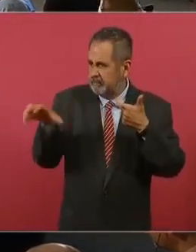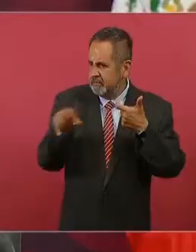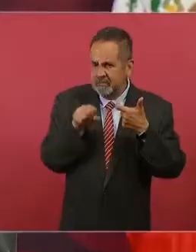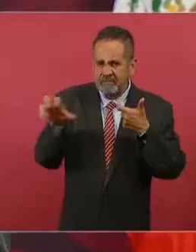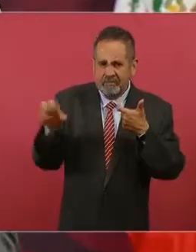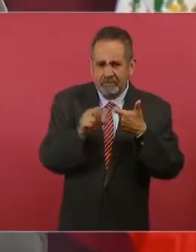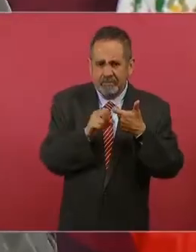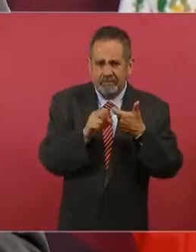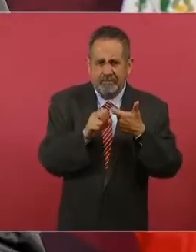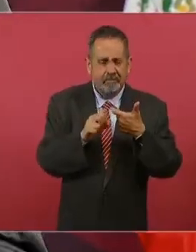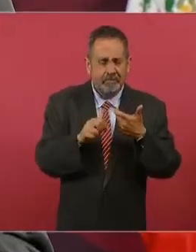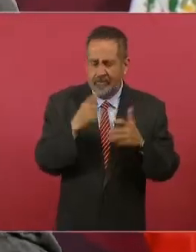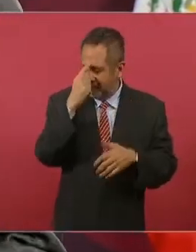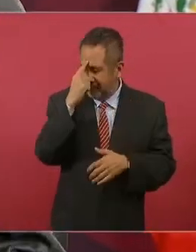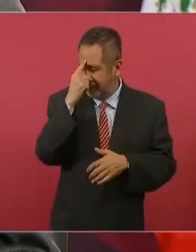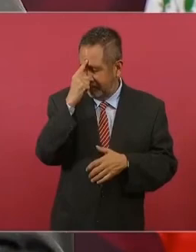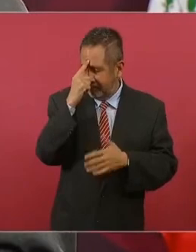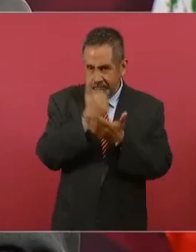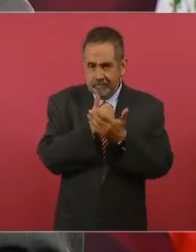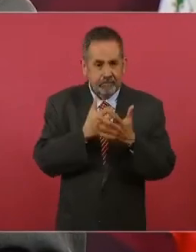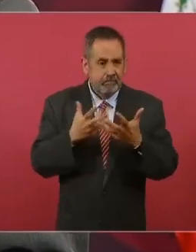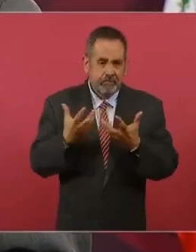pues es una especie de enajenación.